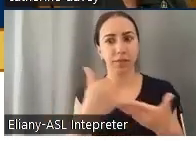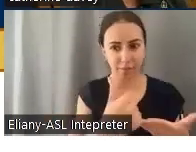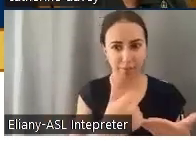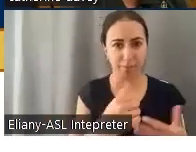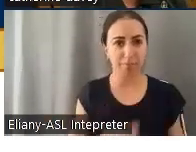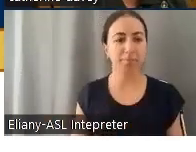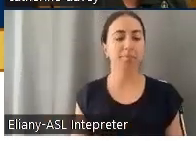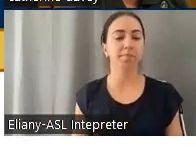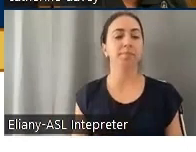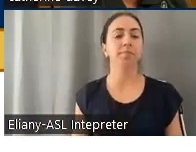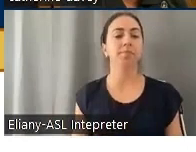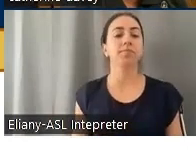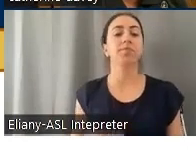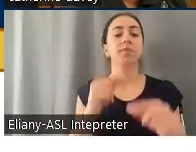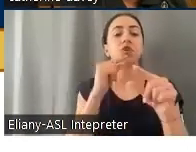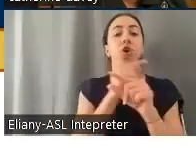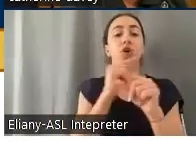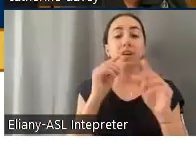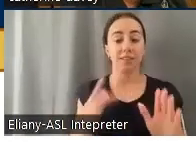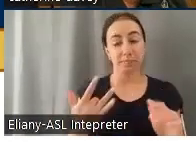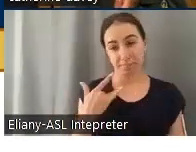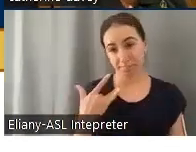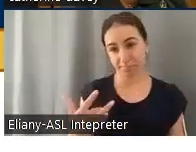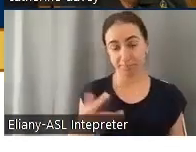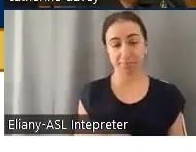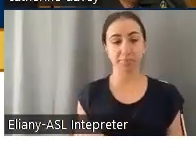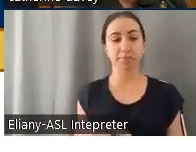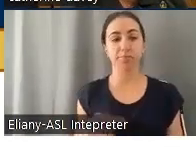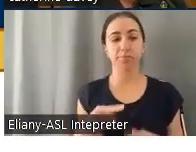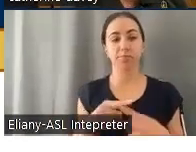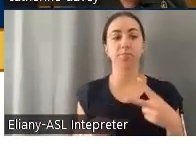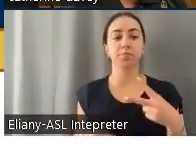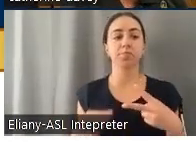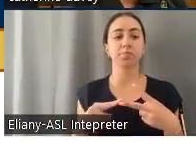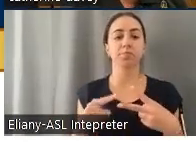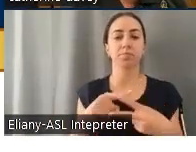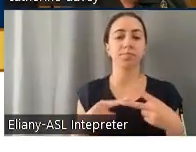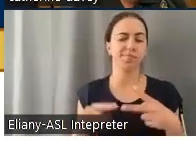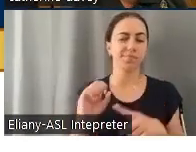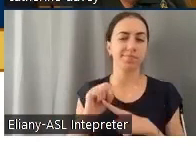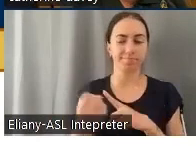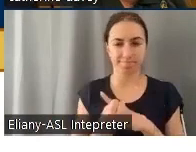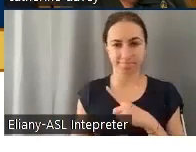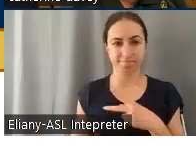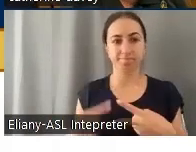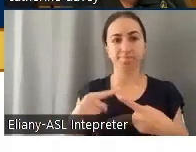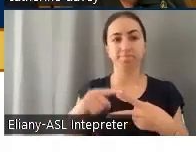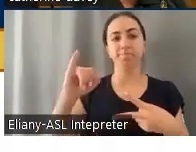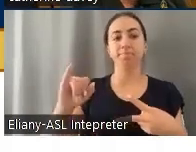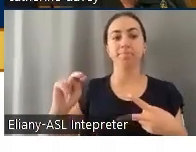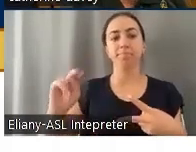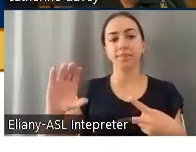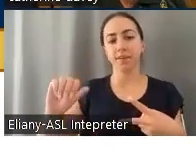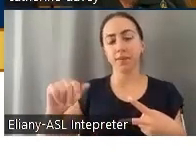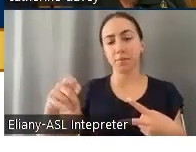y alguien tiene que entrar a protegerlo. En una tutela, generalmente hay dos casos.